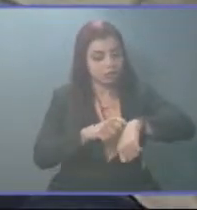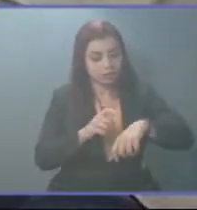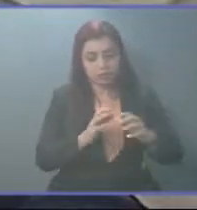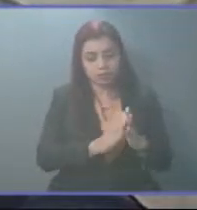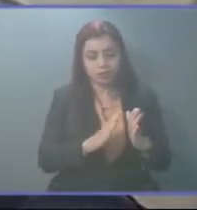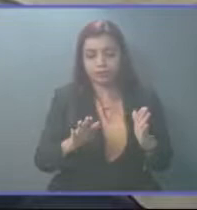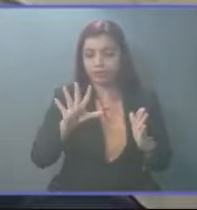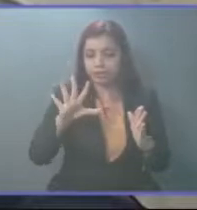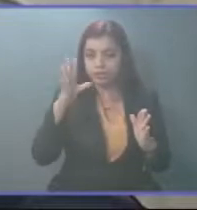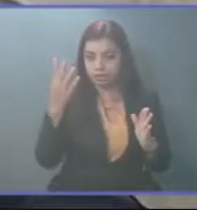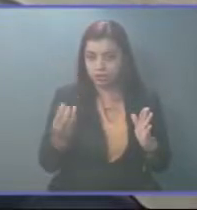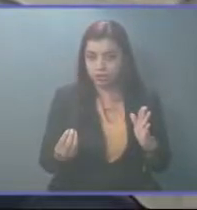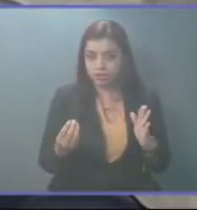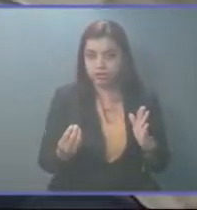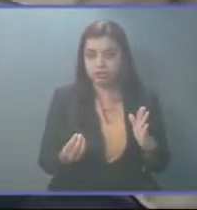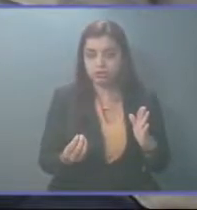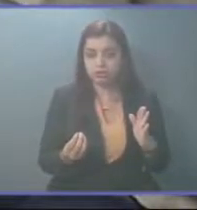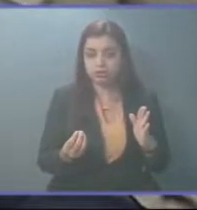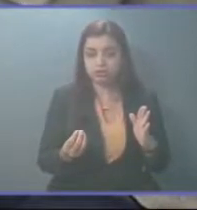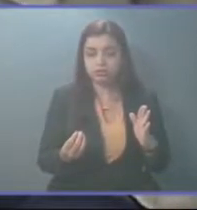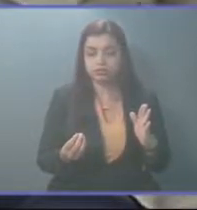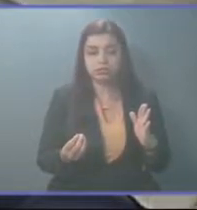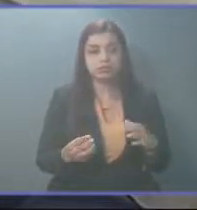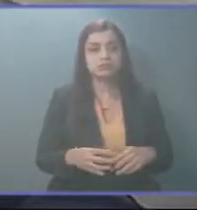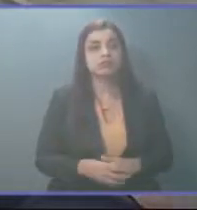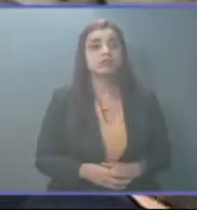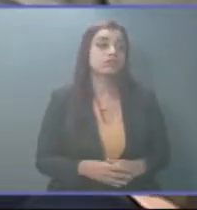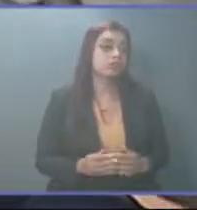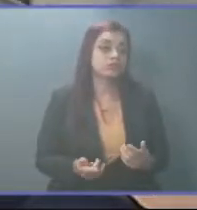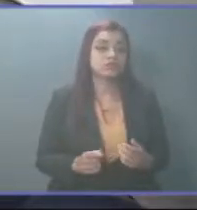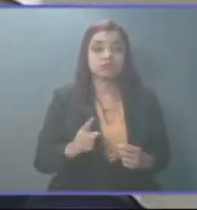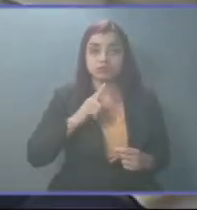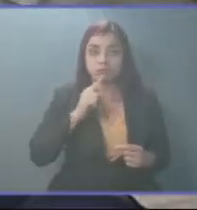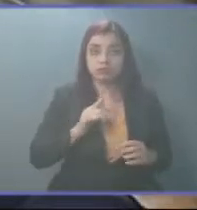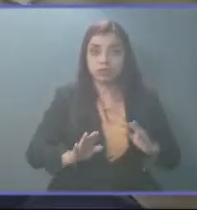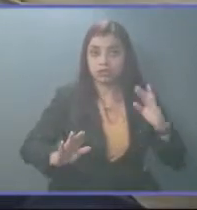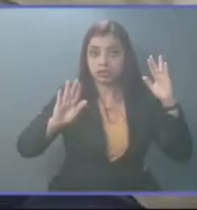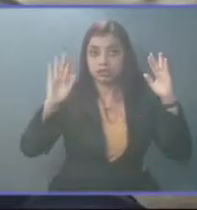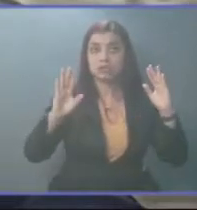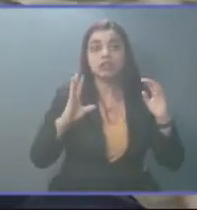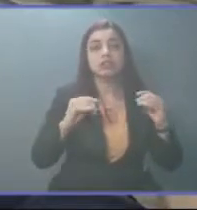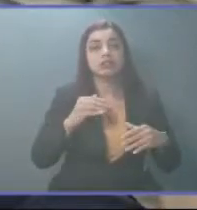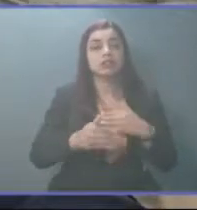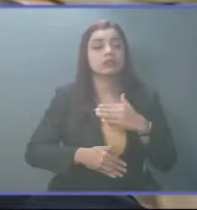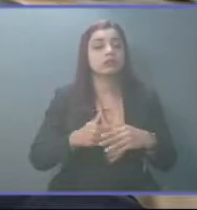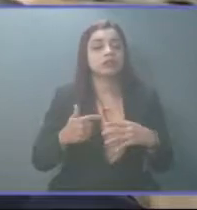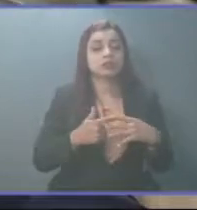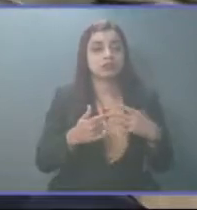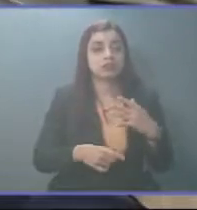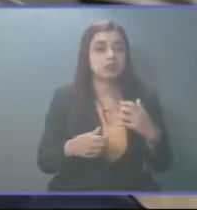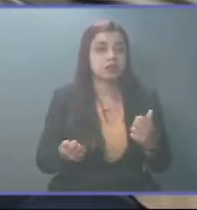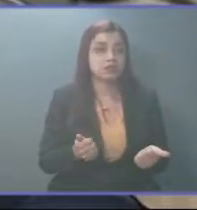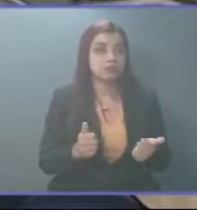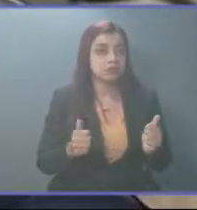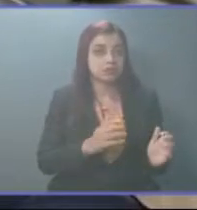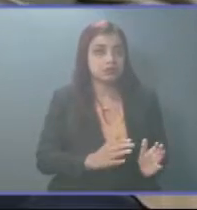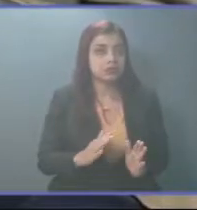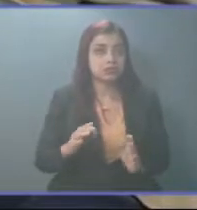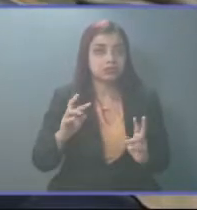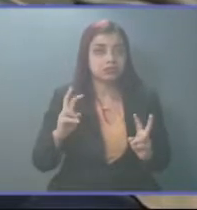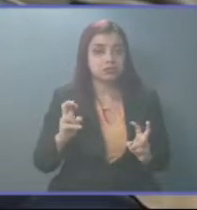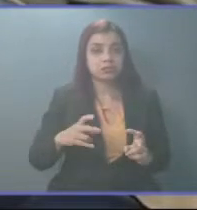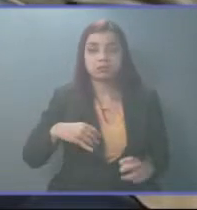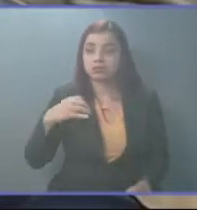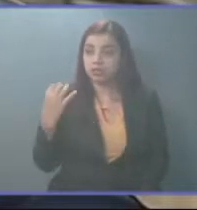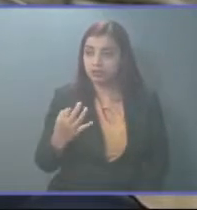máximo de 5 días hábiles, ya sea sancionando o absolviendo al presunto infractor según el caso, la que deberá